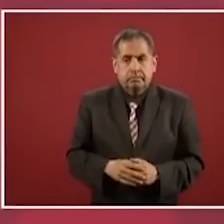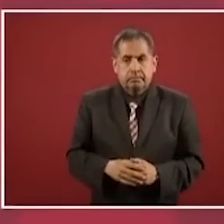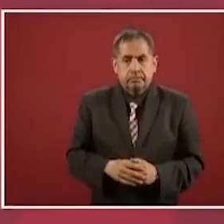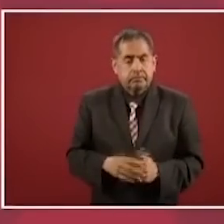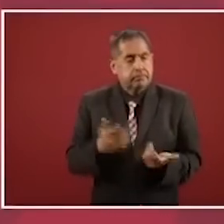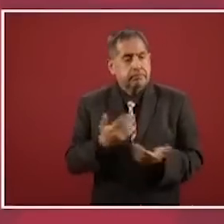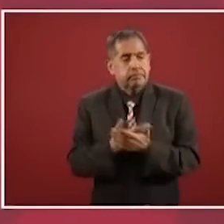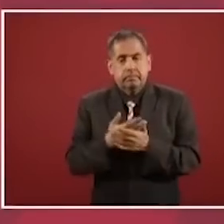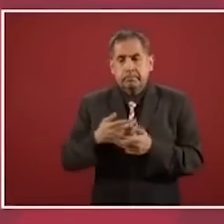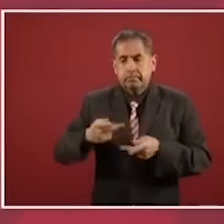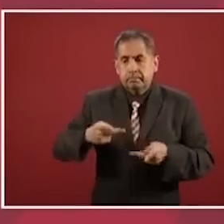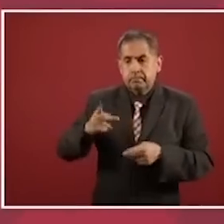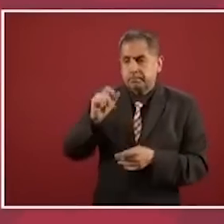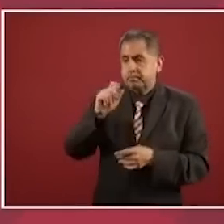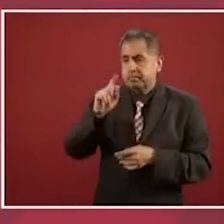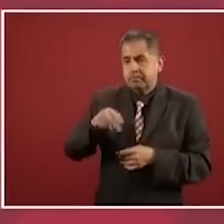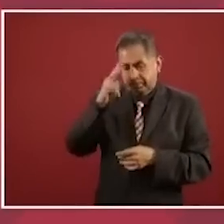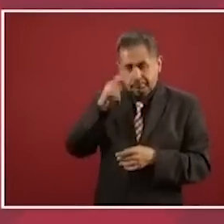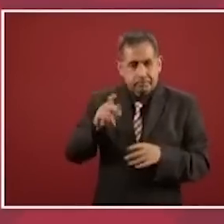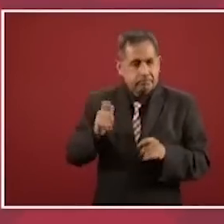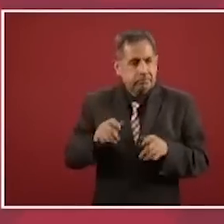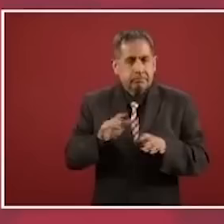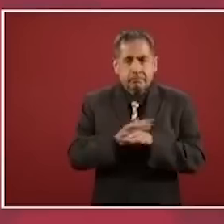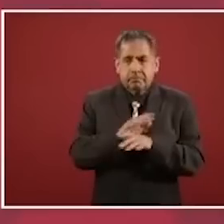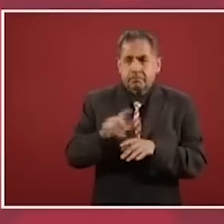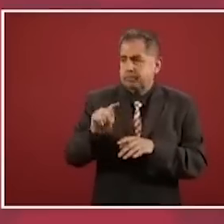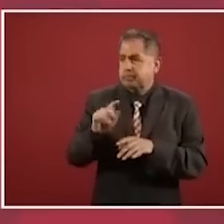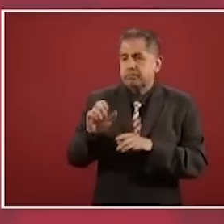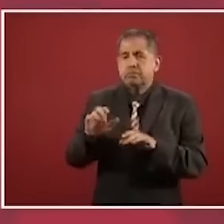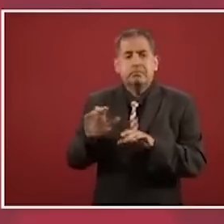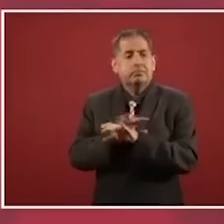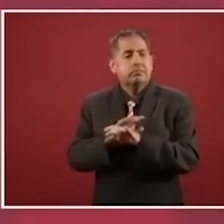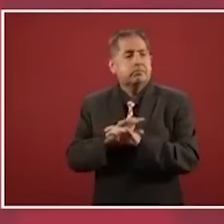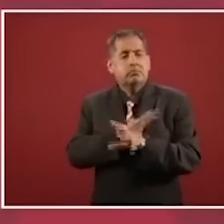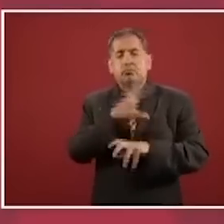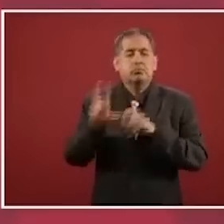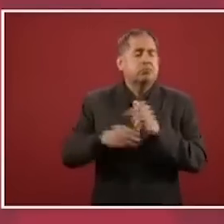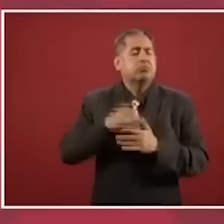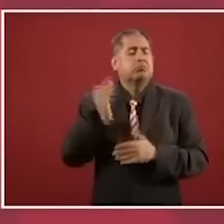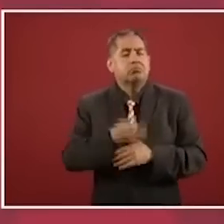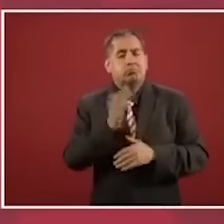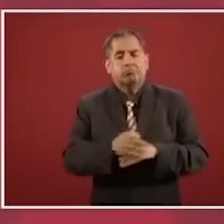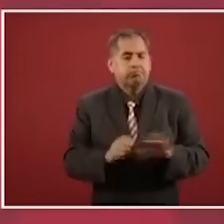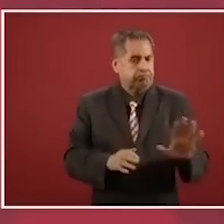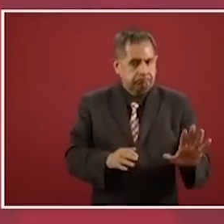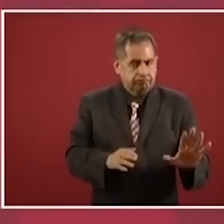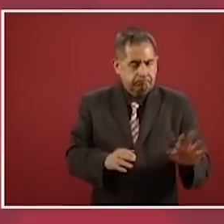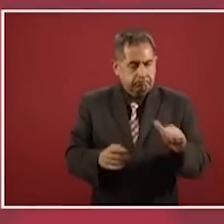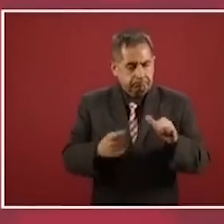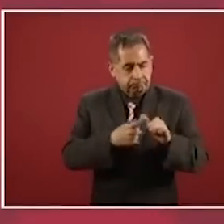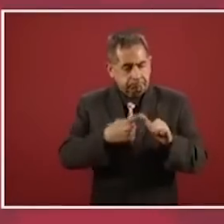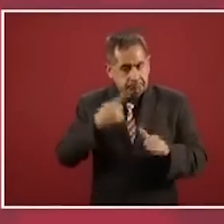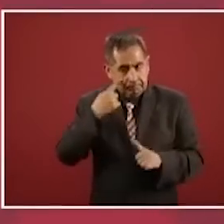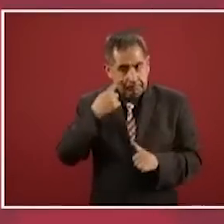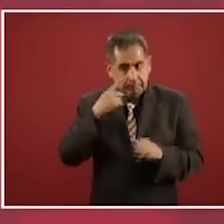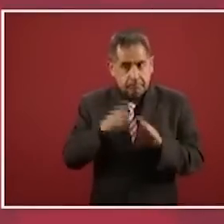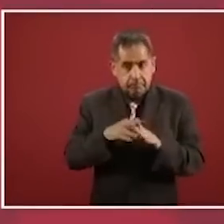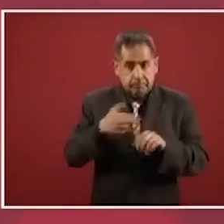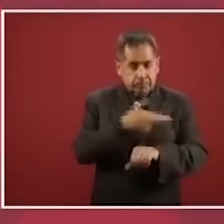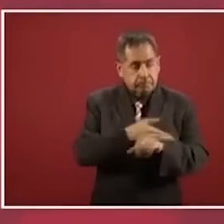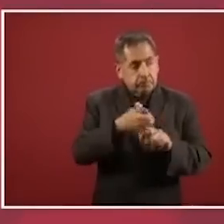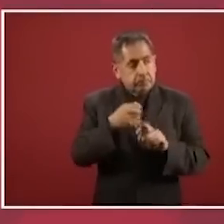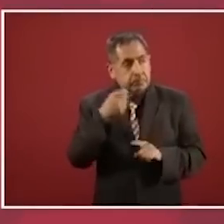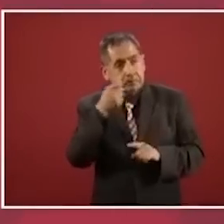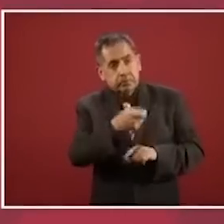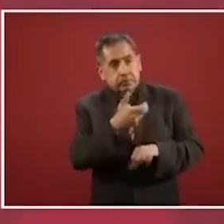O sea, la estrategia mexicana no fue pasar el tratado y todas las disposiciones correlativas, porque tenemos que ver el proceso en Estados